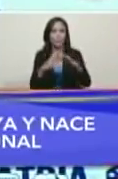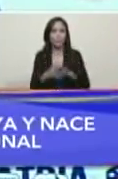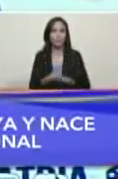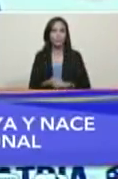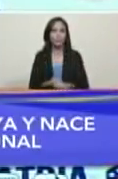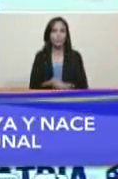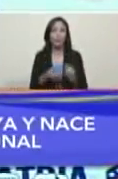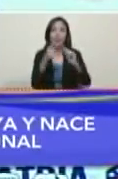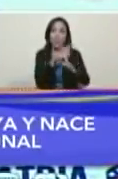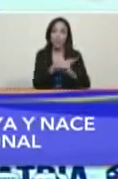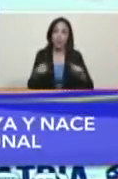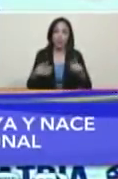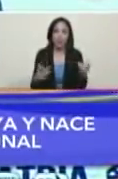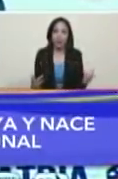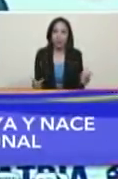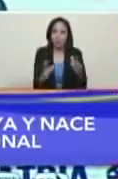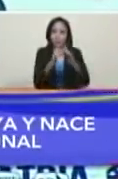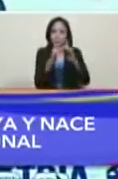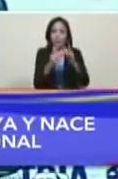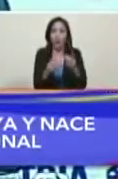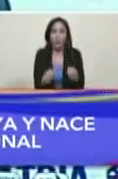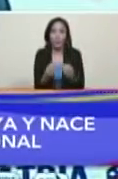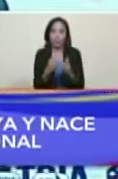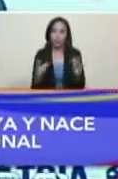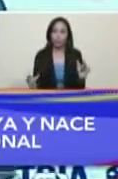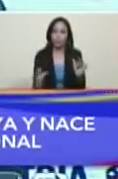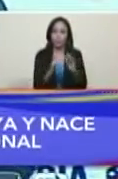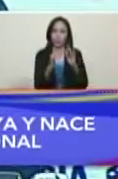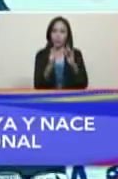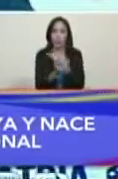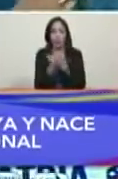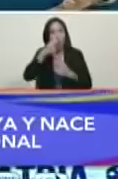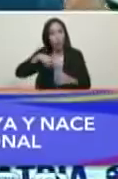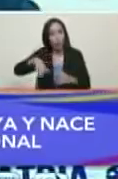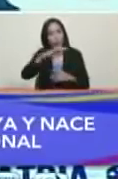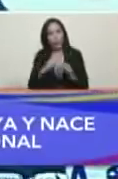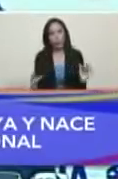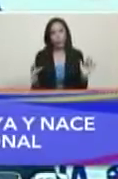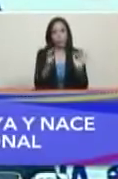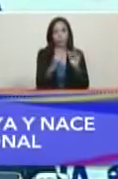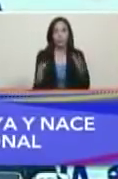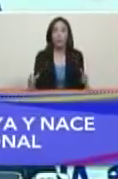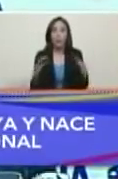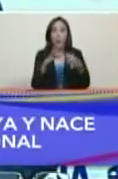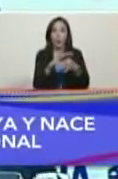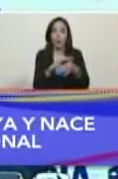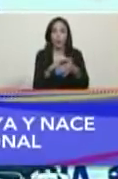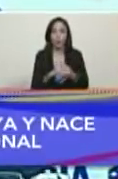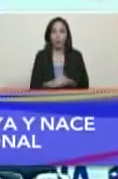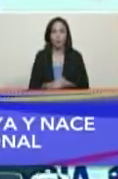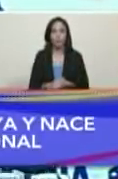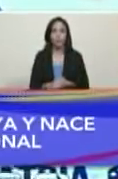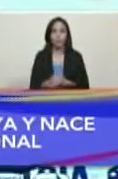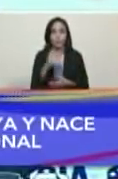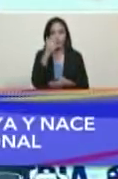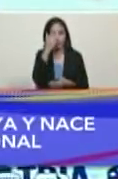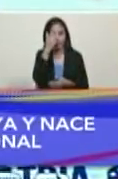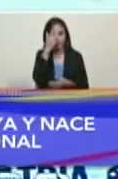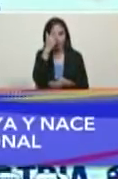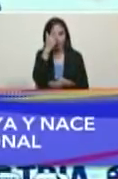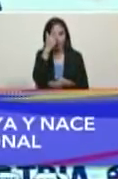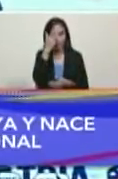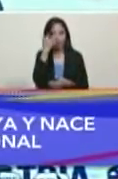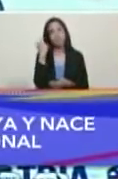las distintas corrientes y líneas de construcción del poder popular, se cruzan para cumplir el